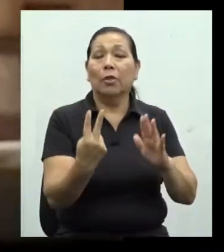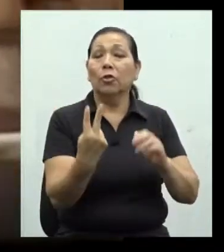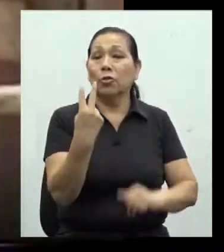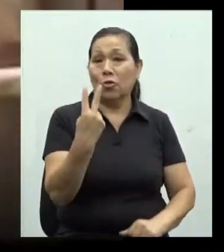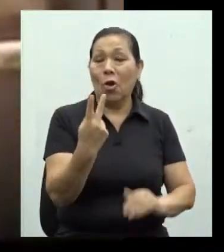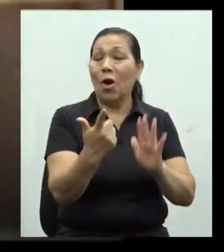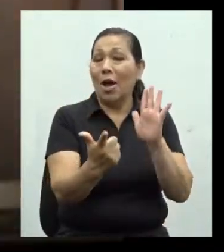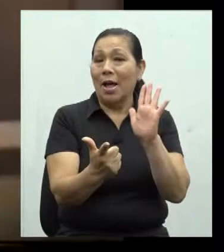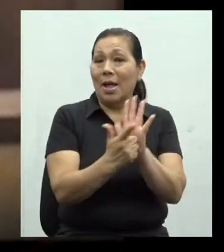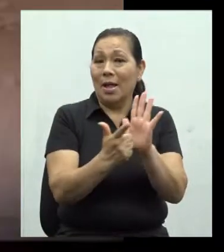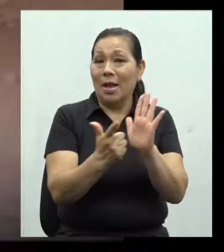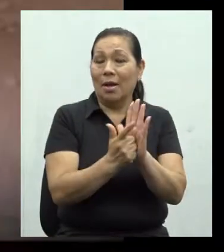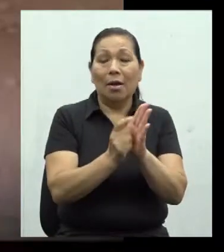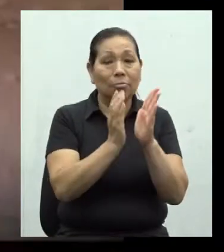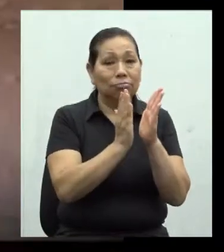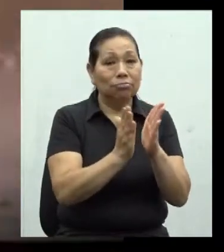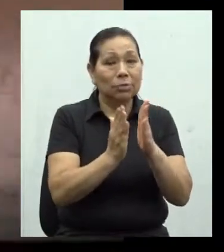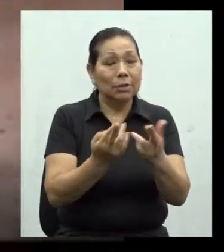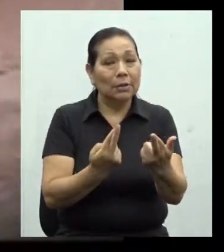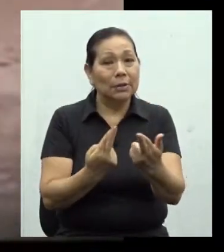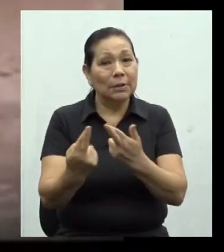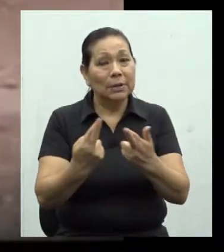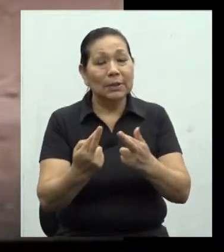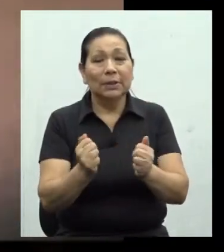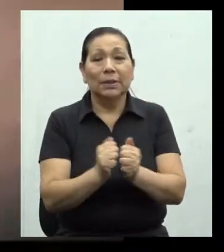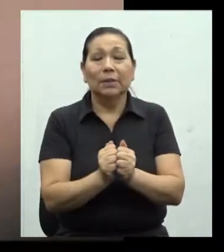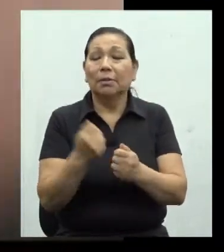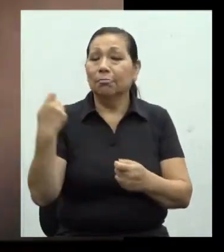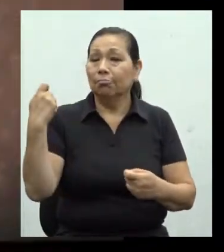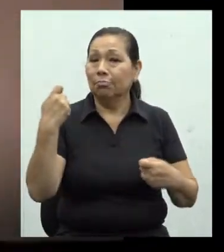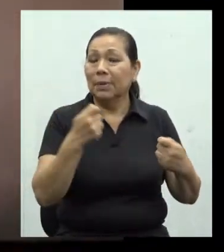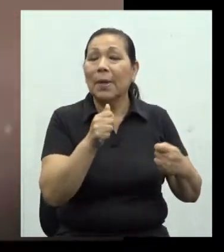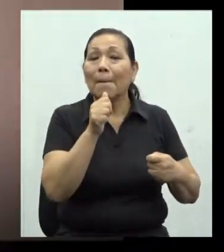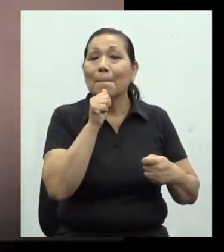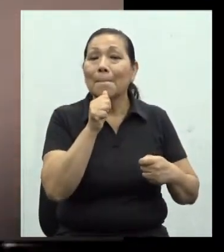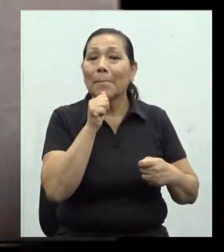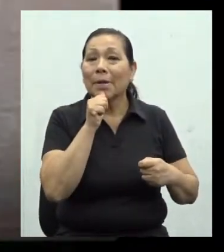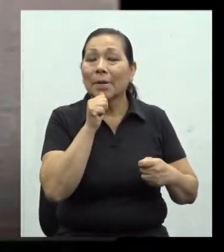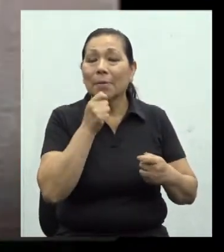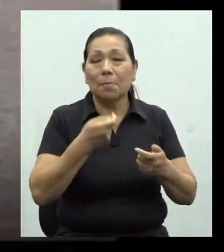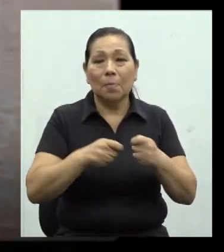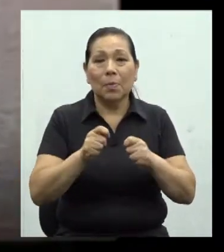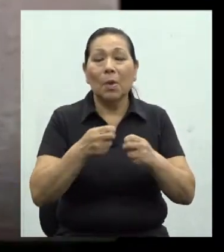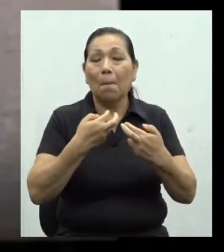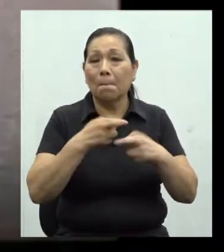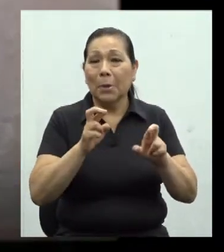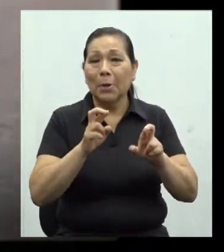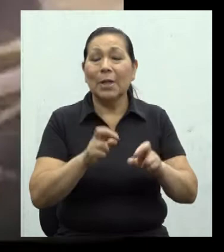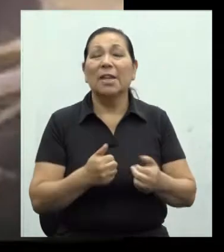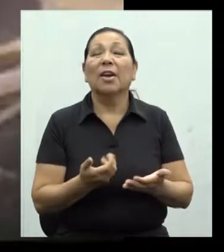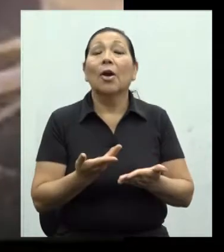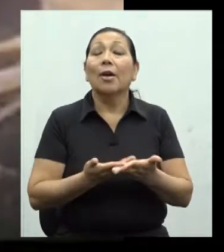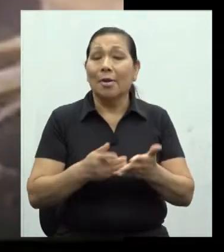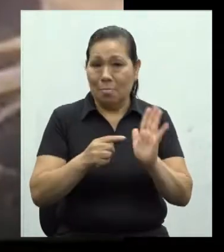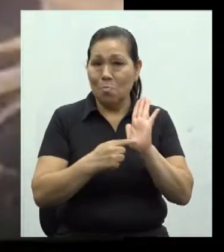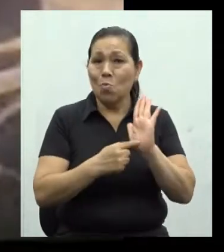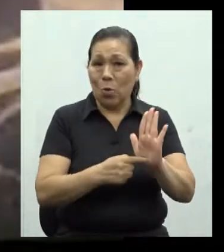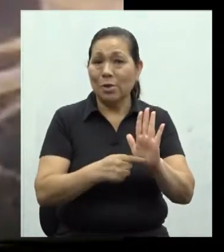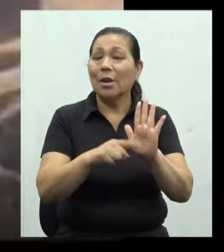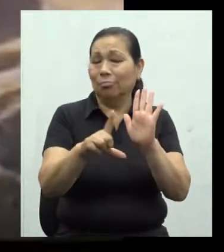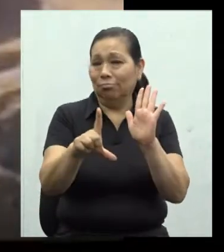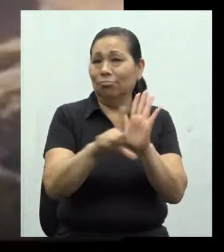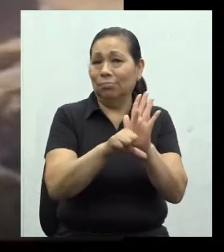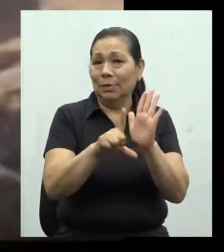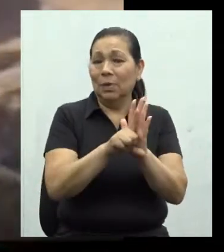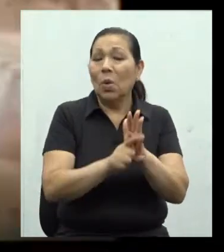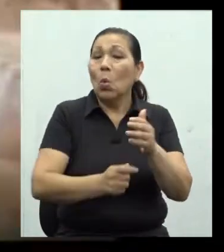27332, Ley Marco de los Organismos Reguladores de la Inversión Privada en los Servicios Públicos, que evidencia su legalidad